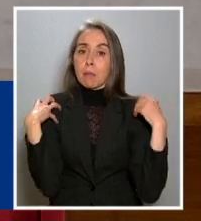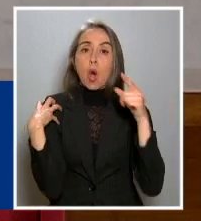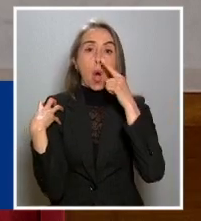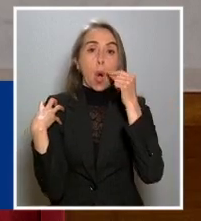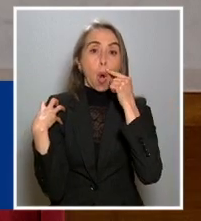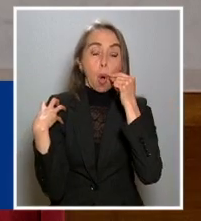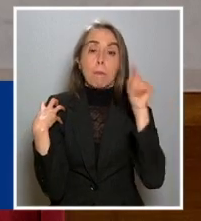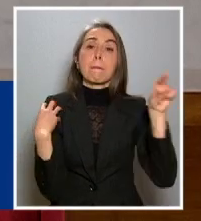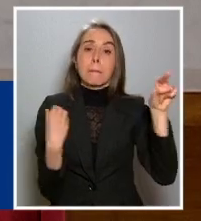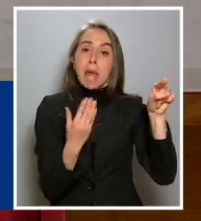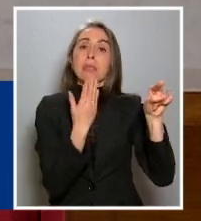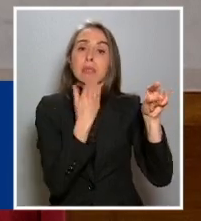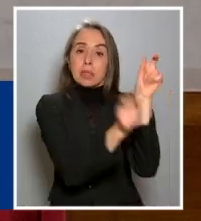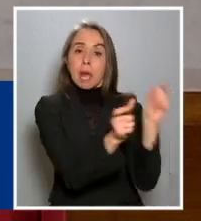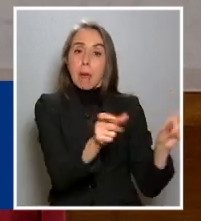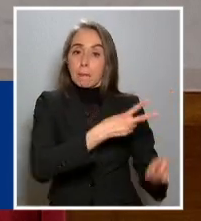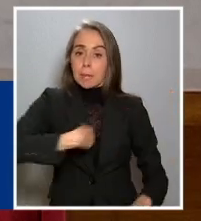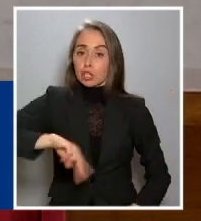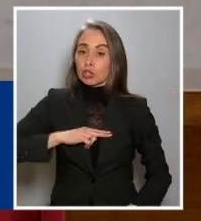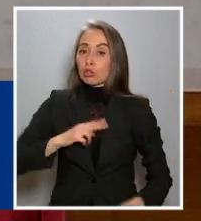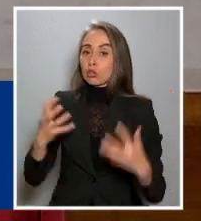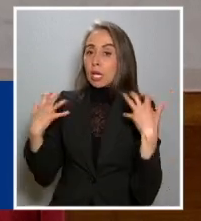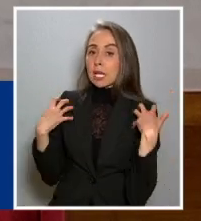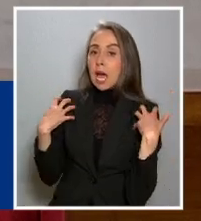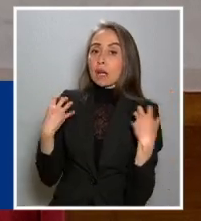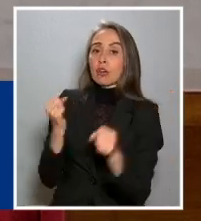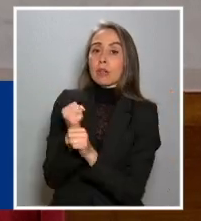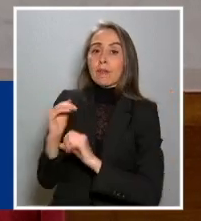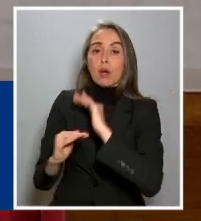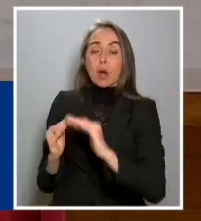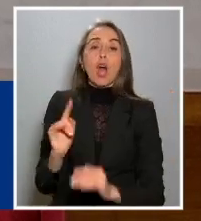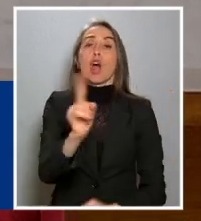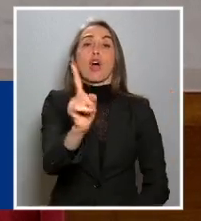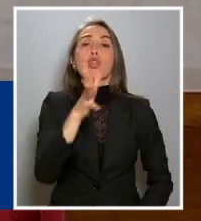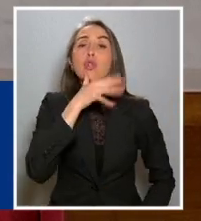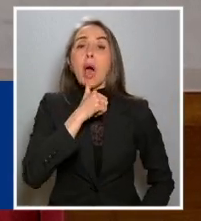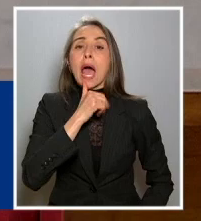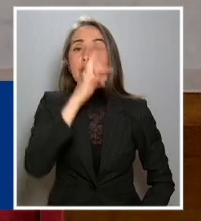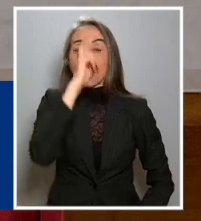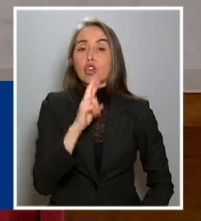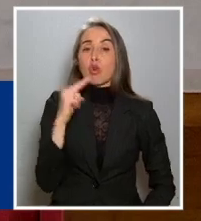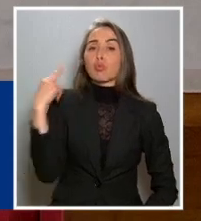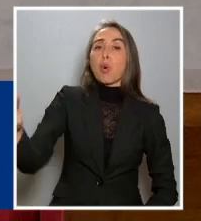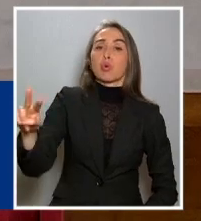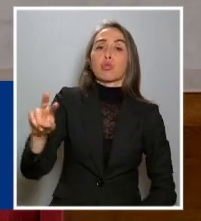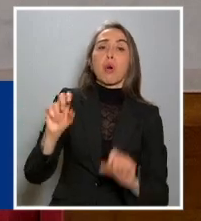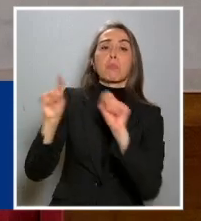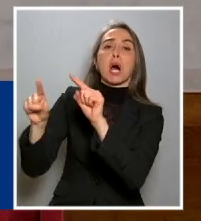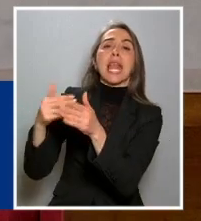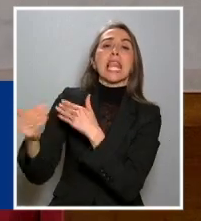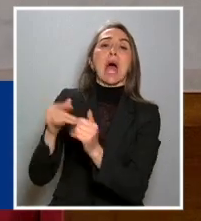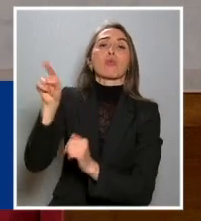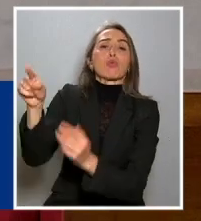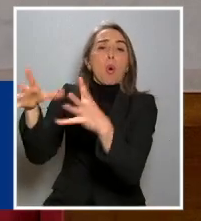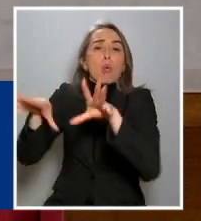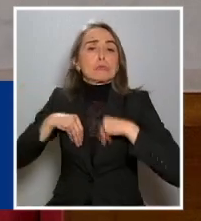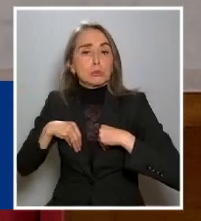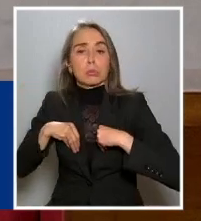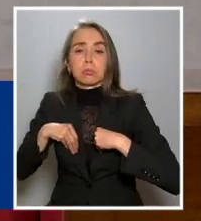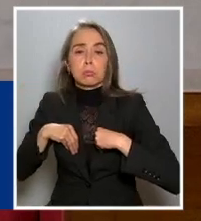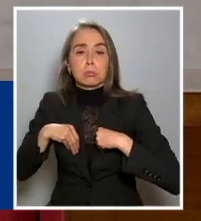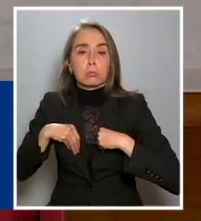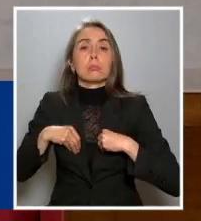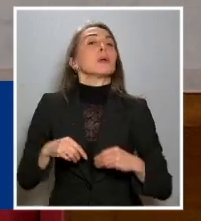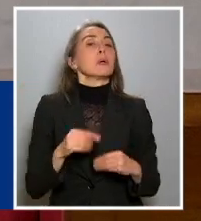hombres también debemos hacernos cargo de estas tareas porque no hay roles asignados de manera natural.